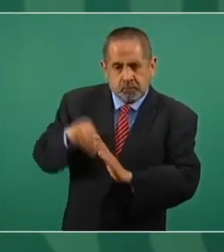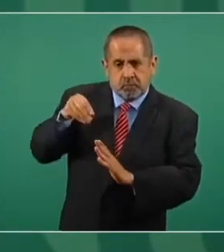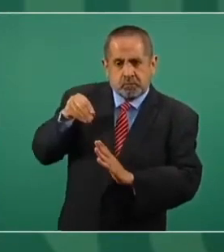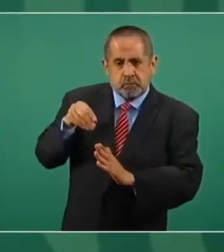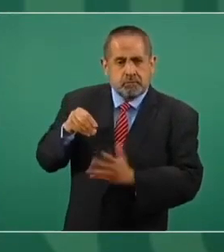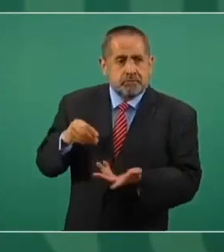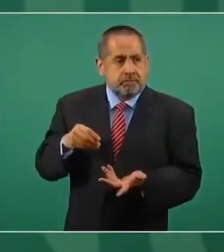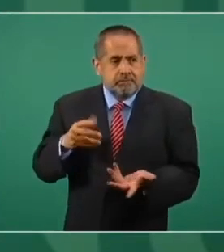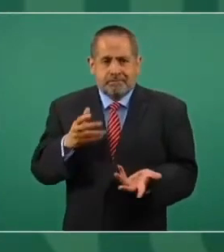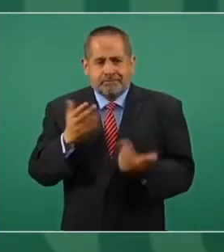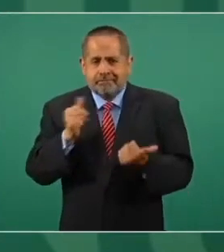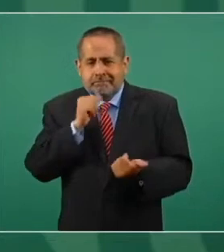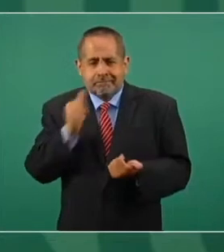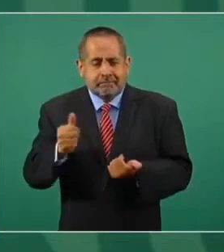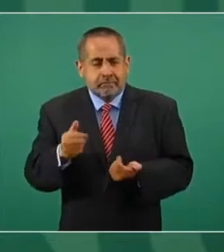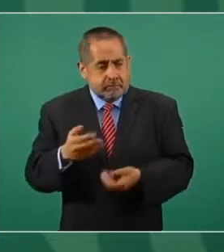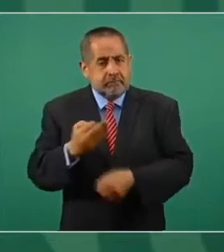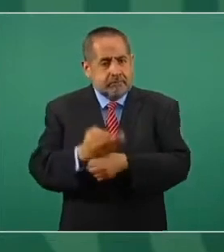Tenemos gas en el país,